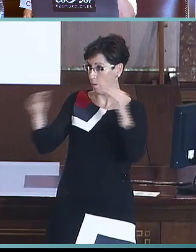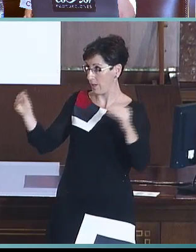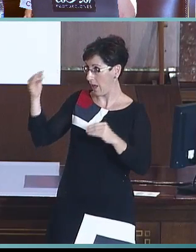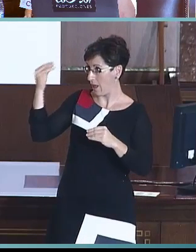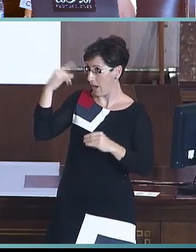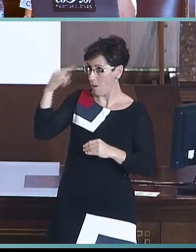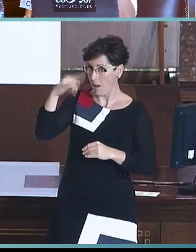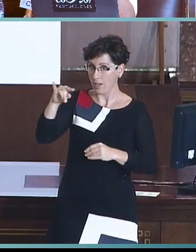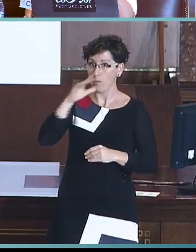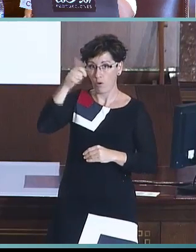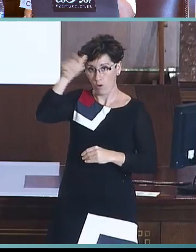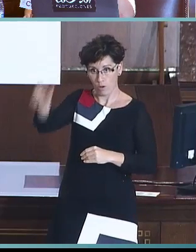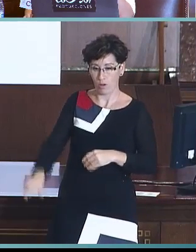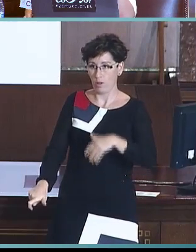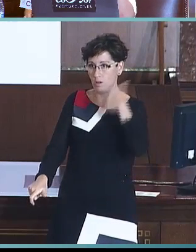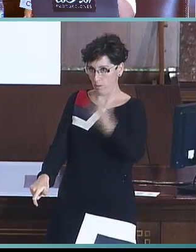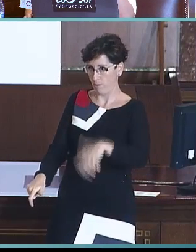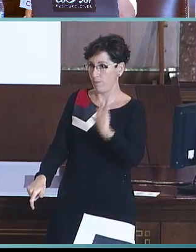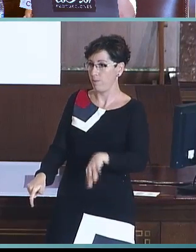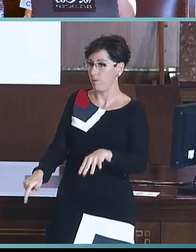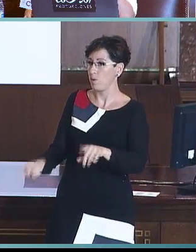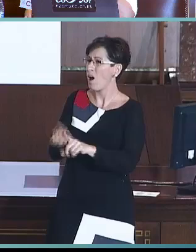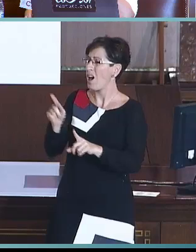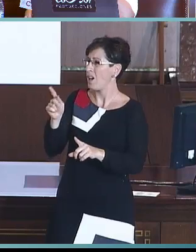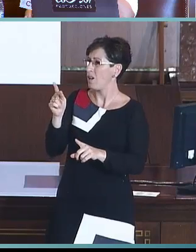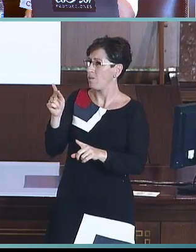muy libremente, no lo ha hecho sin ningún tipo de